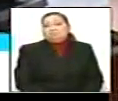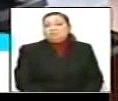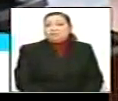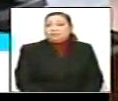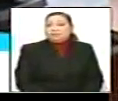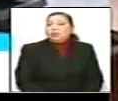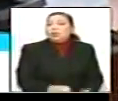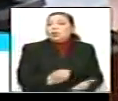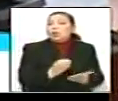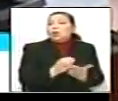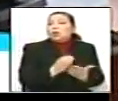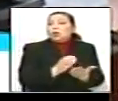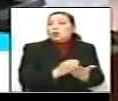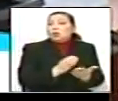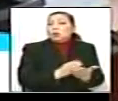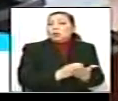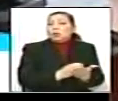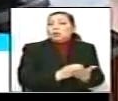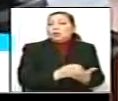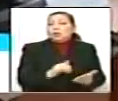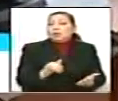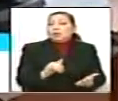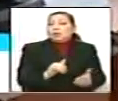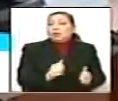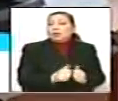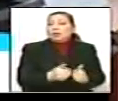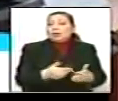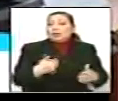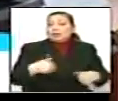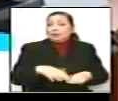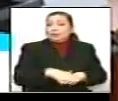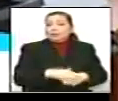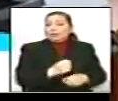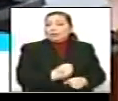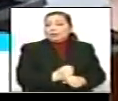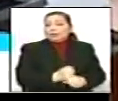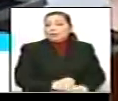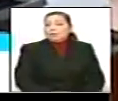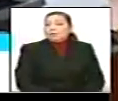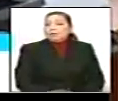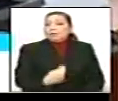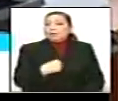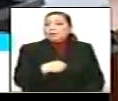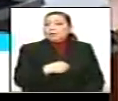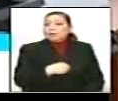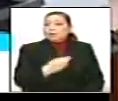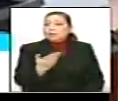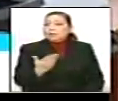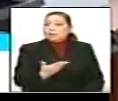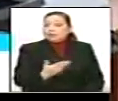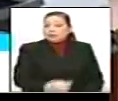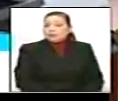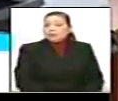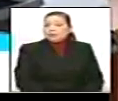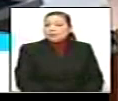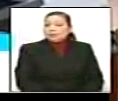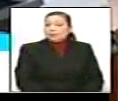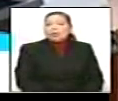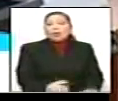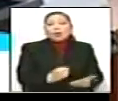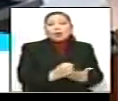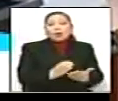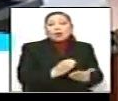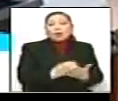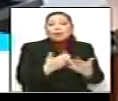Se ha realizado el contrato mutuo con la anterior gestión. Nosotros hemos recibido ese encargo, o sea que el contrato